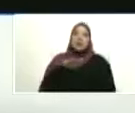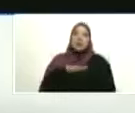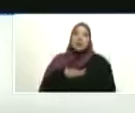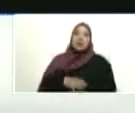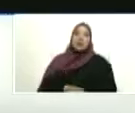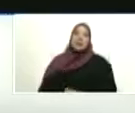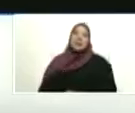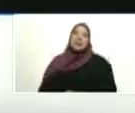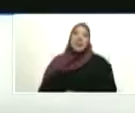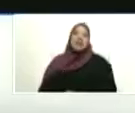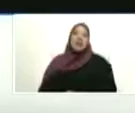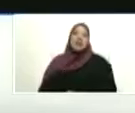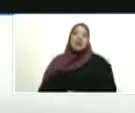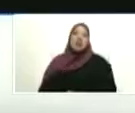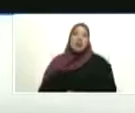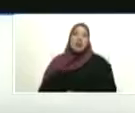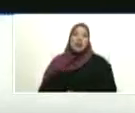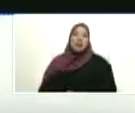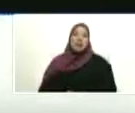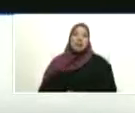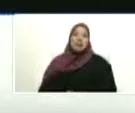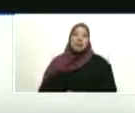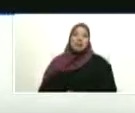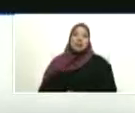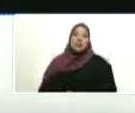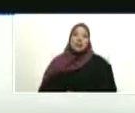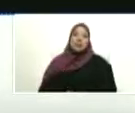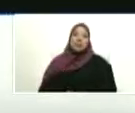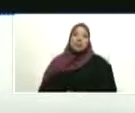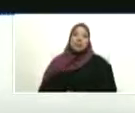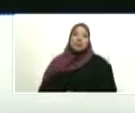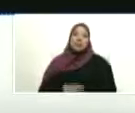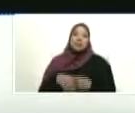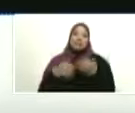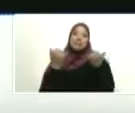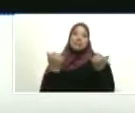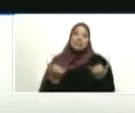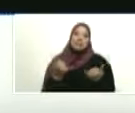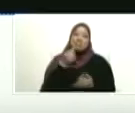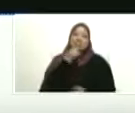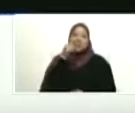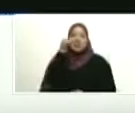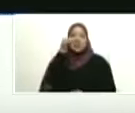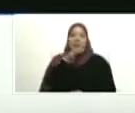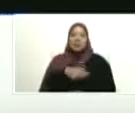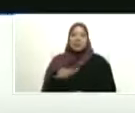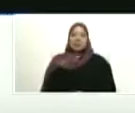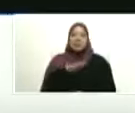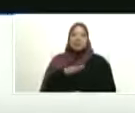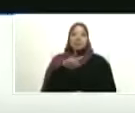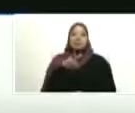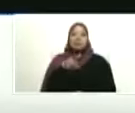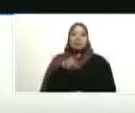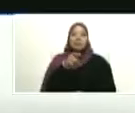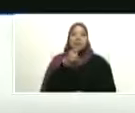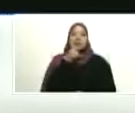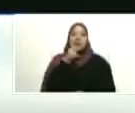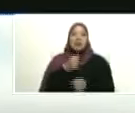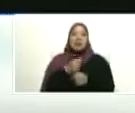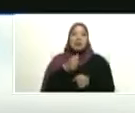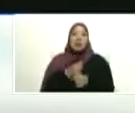Ese saludo tan bonito, ¿vale? De Wesley. Ah, qué bello el saludo.